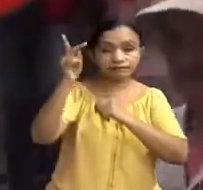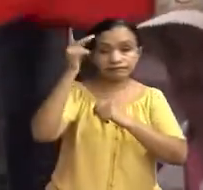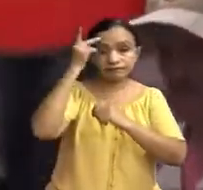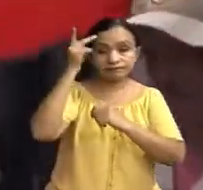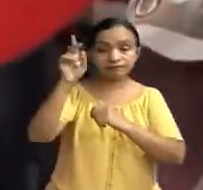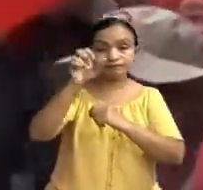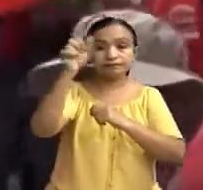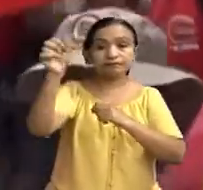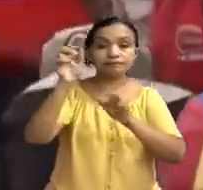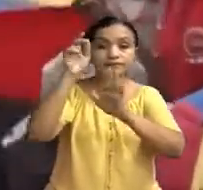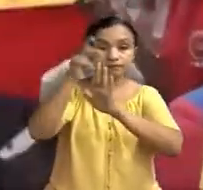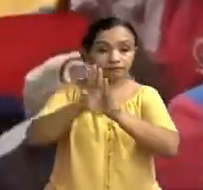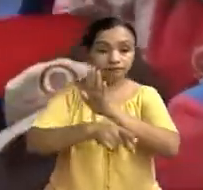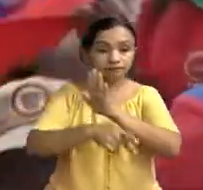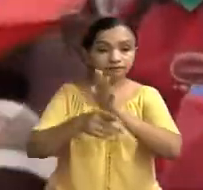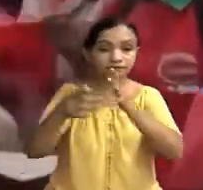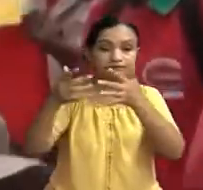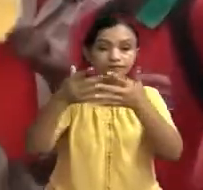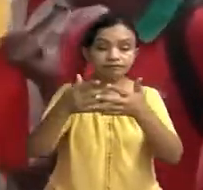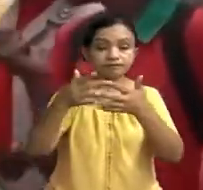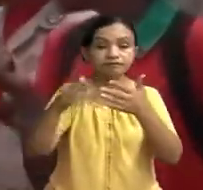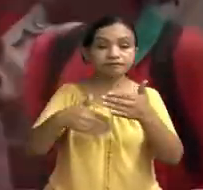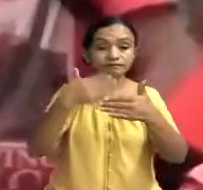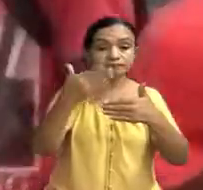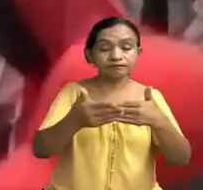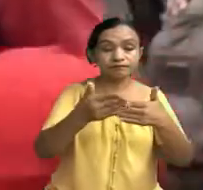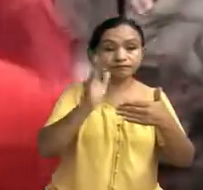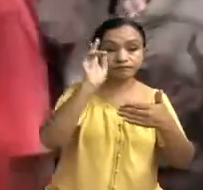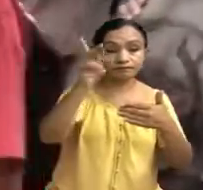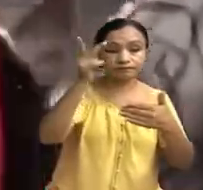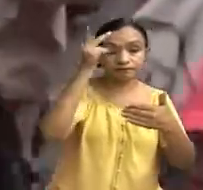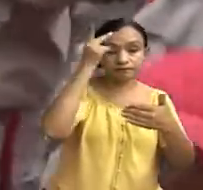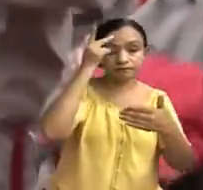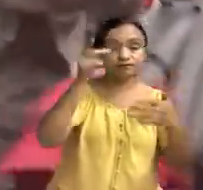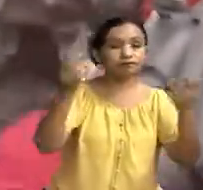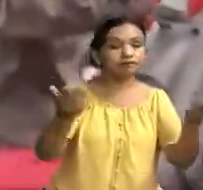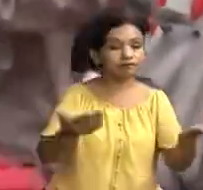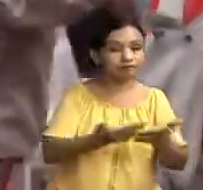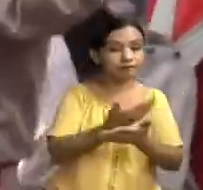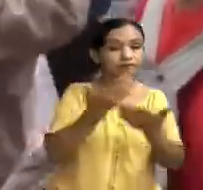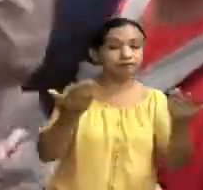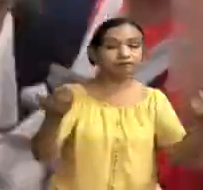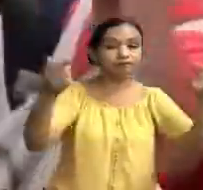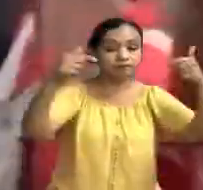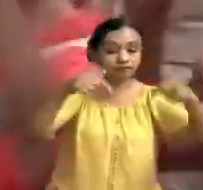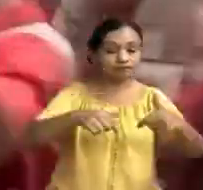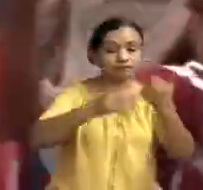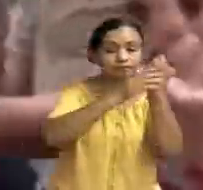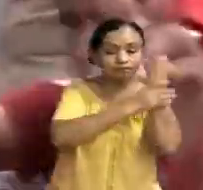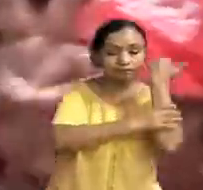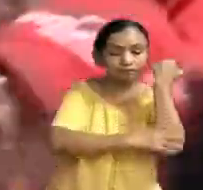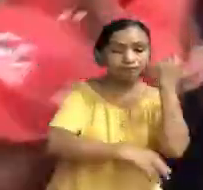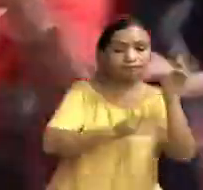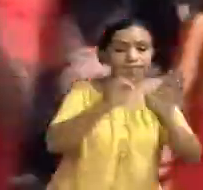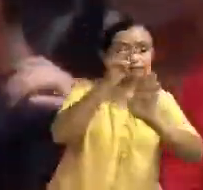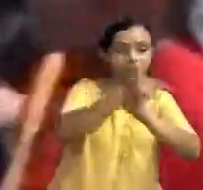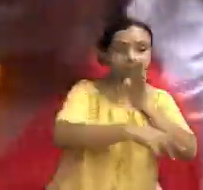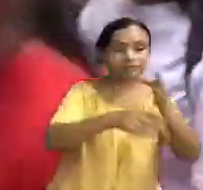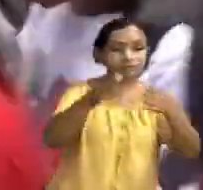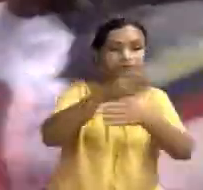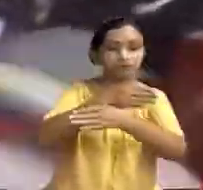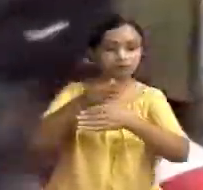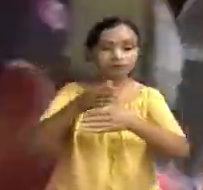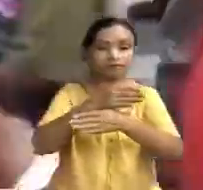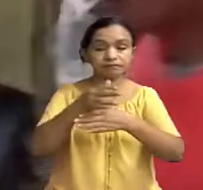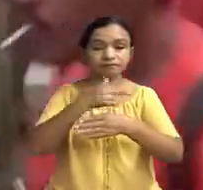potencias colonialistas, del imperialismo después y ahora con sus políticas neoliberales, ha empobrecido nuestros países, ha atrasado nuestros países